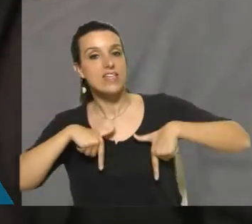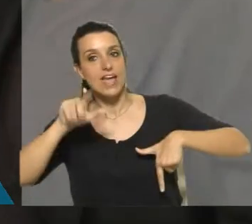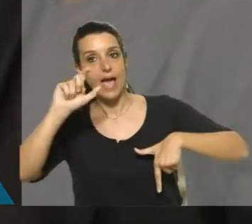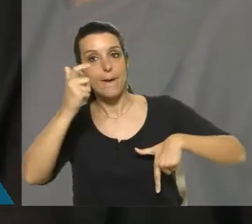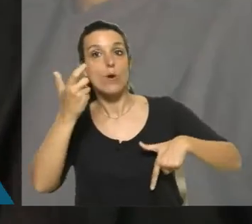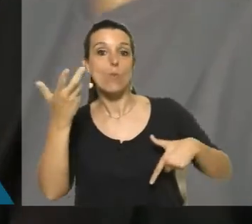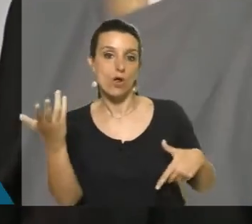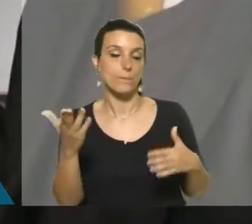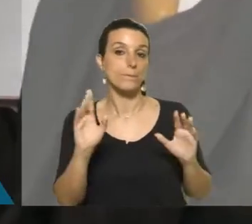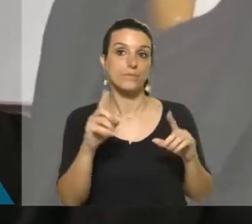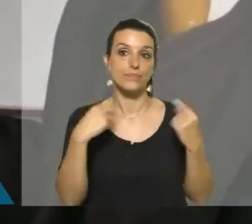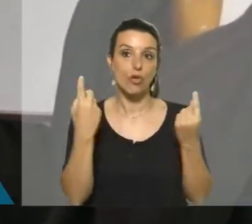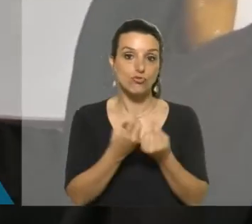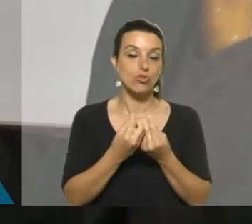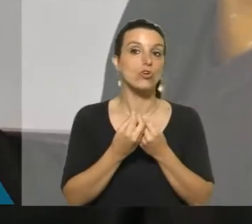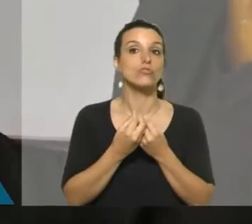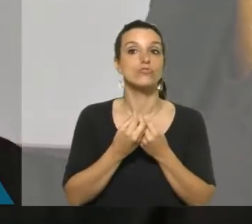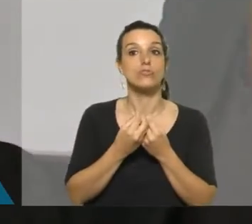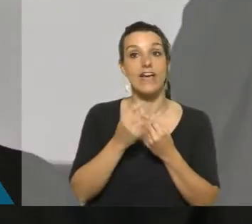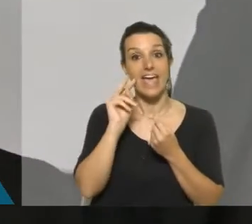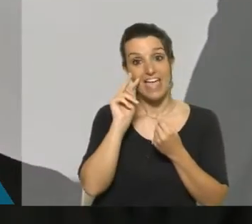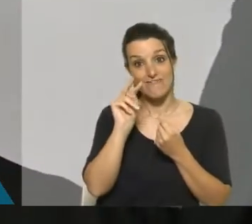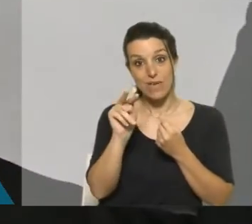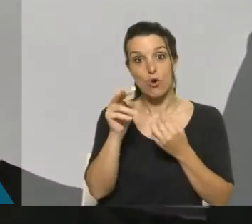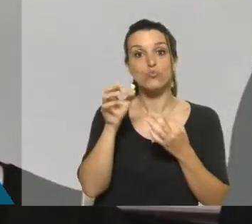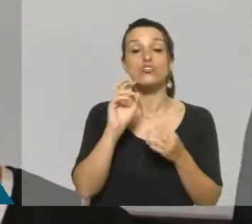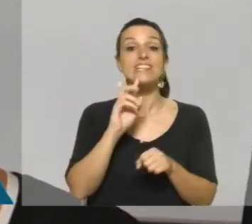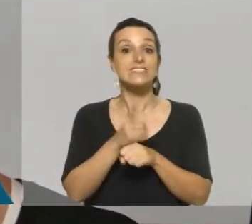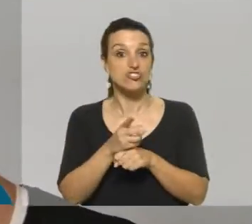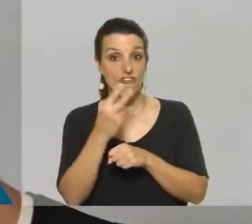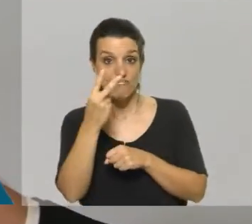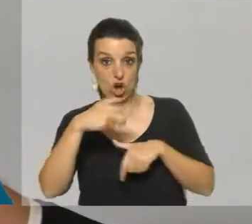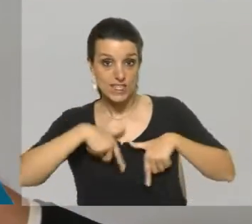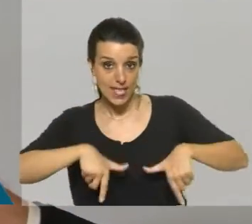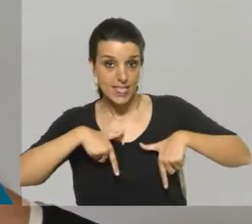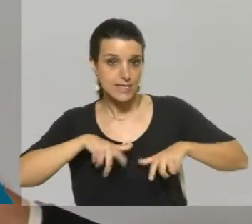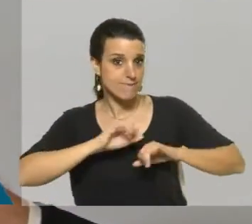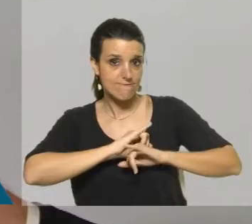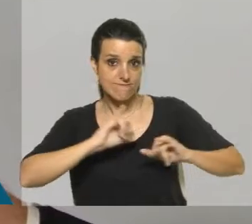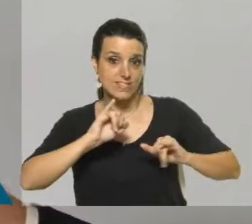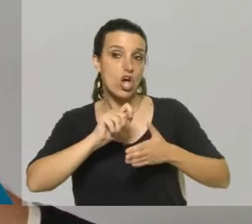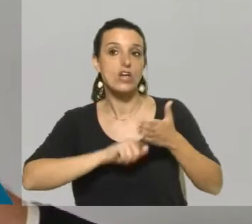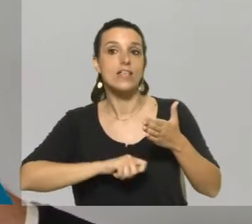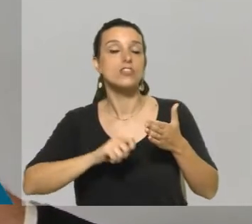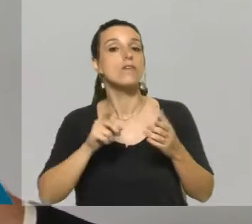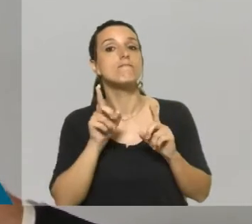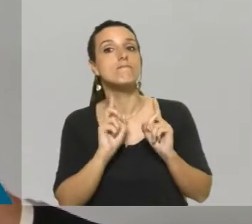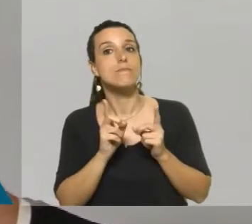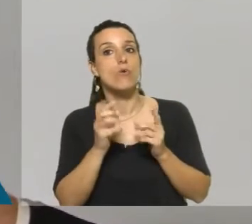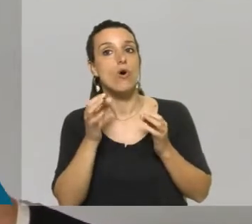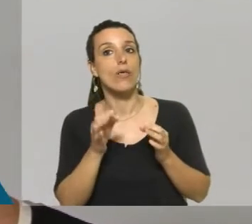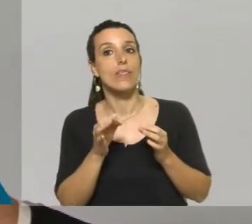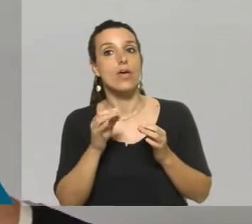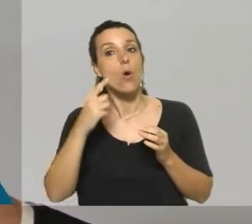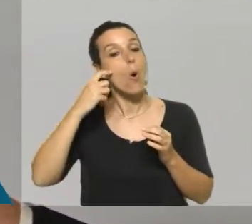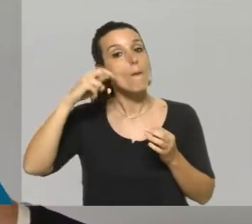bueno bien nosotros lo que lo que vemos A partir de esta decisión es que es una decisión alineada de lo que fue este